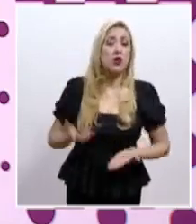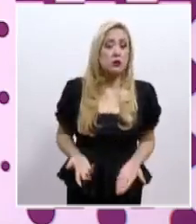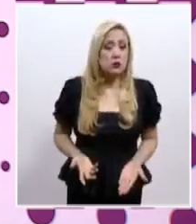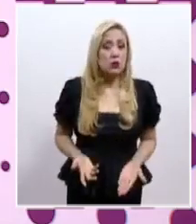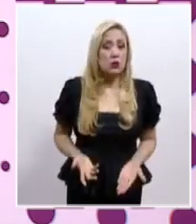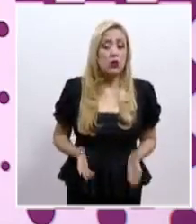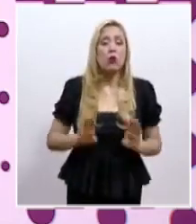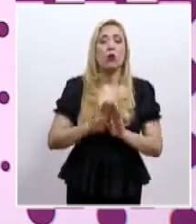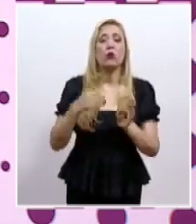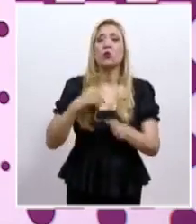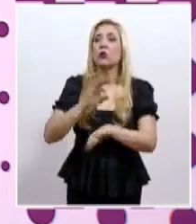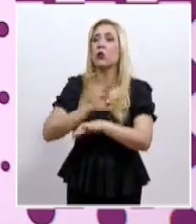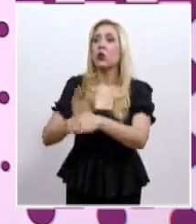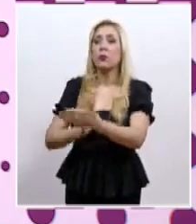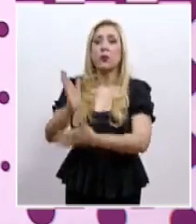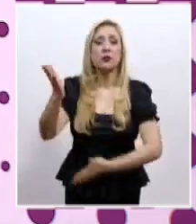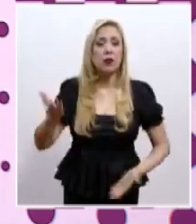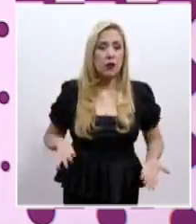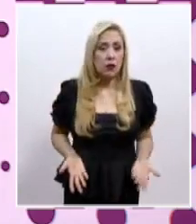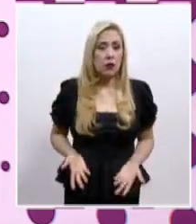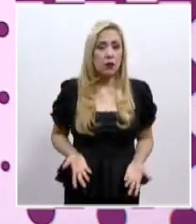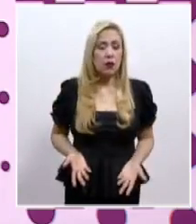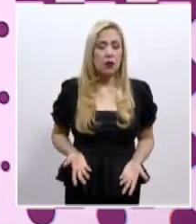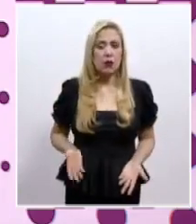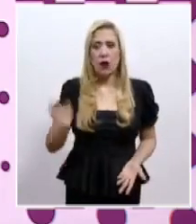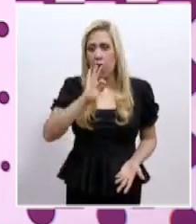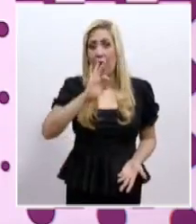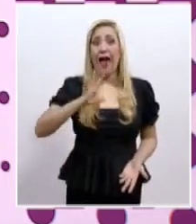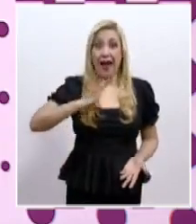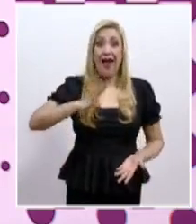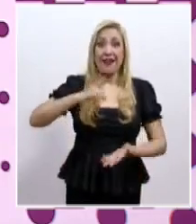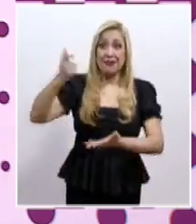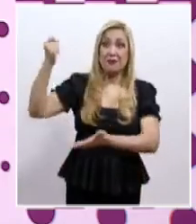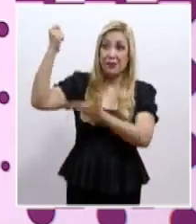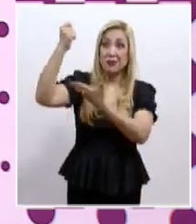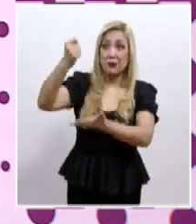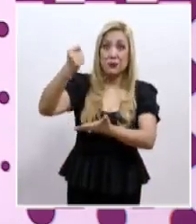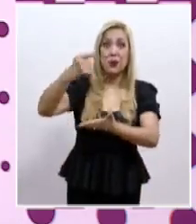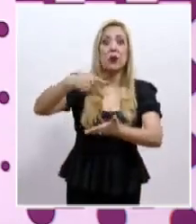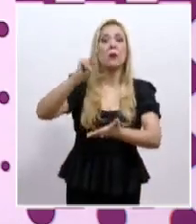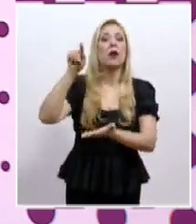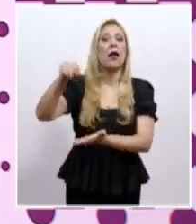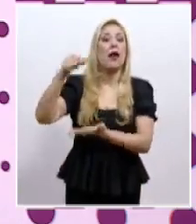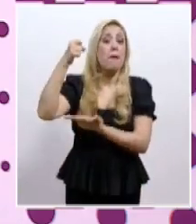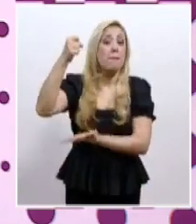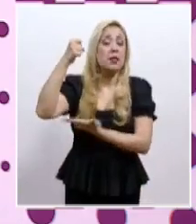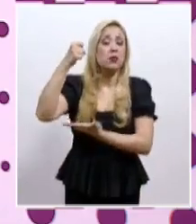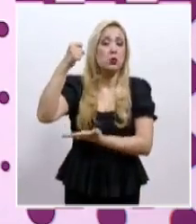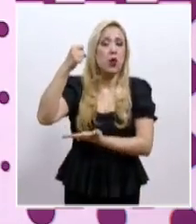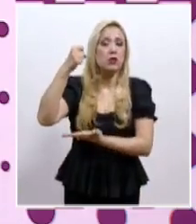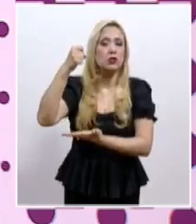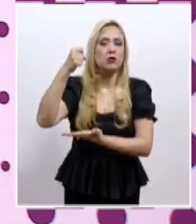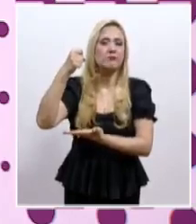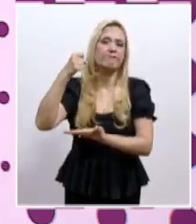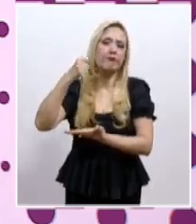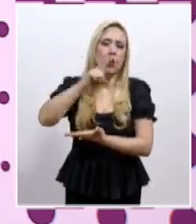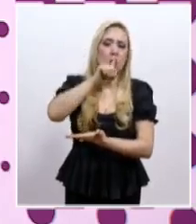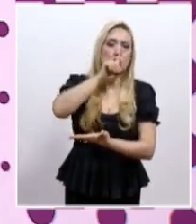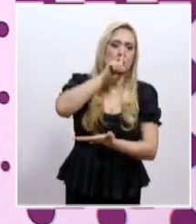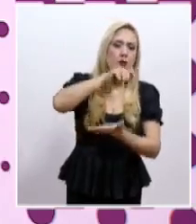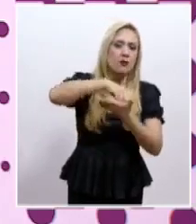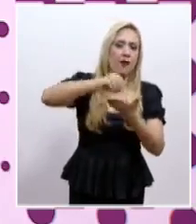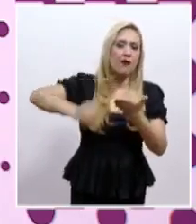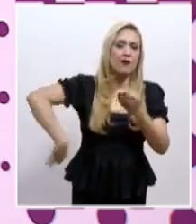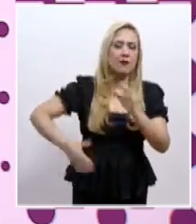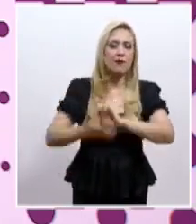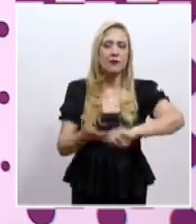pueda acceder a ello o cuando sí existe presupuesto, pero el ejercicio de este presupuesto no es transparente, no existe rendición